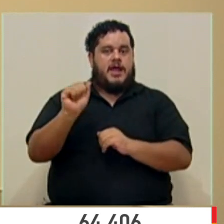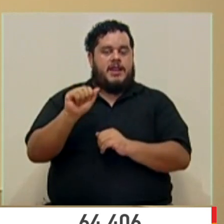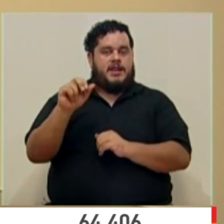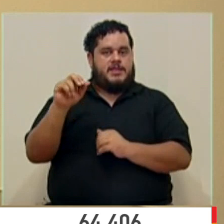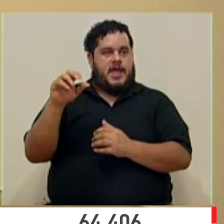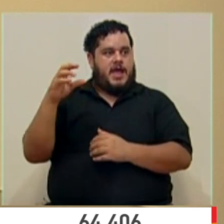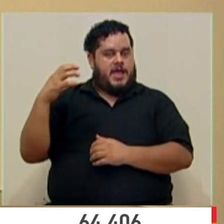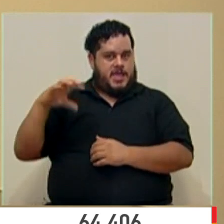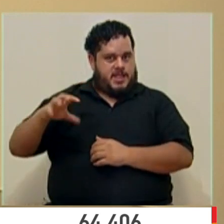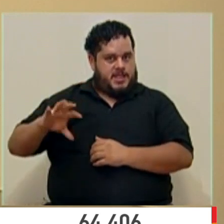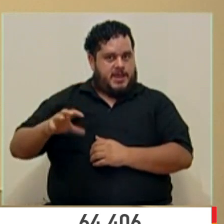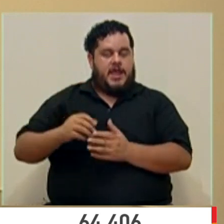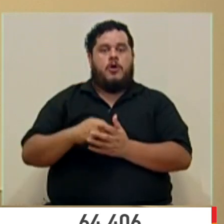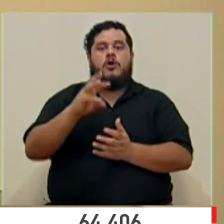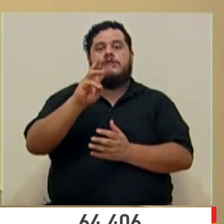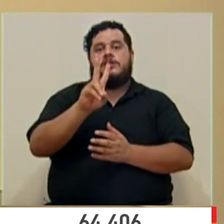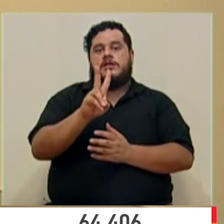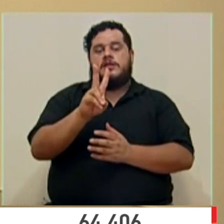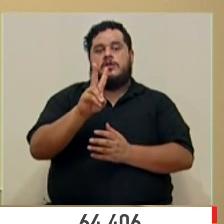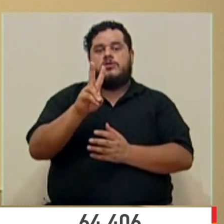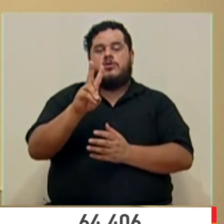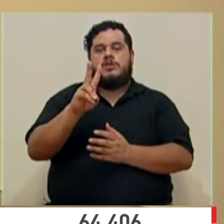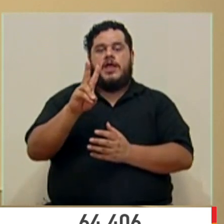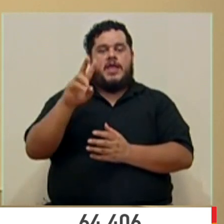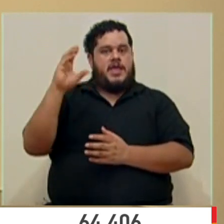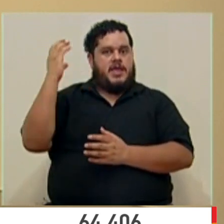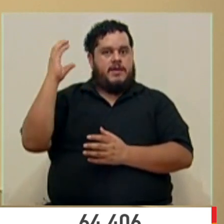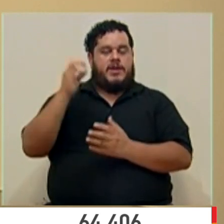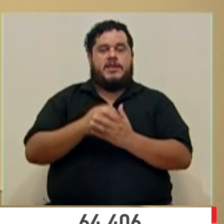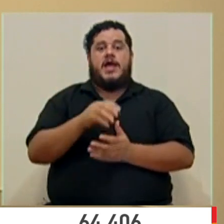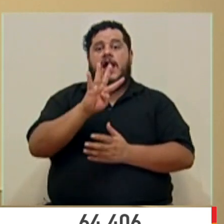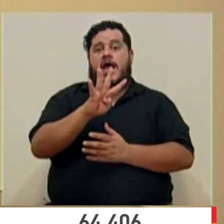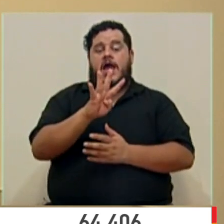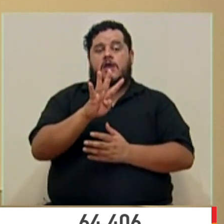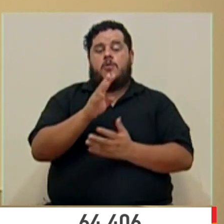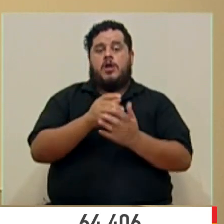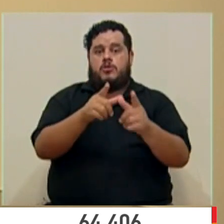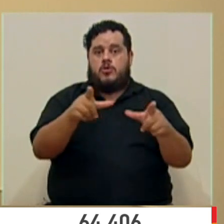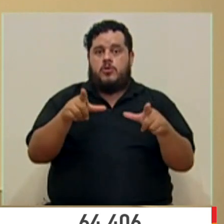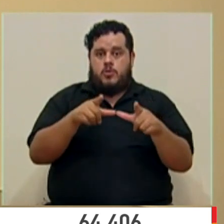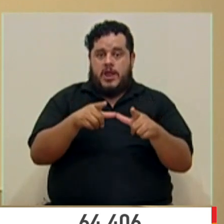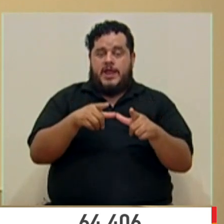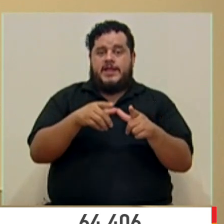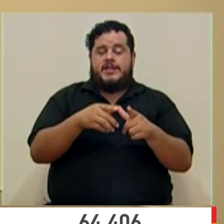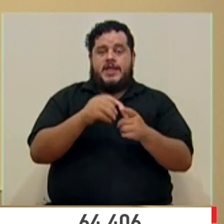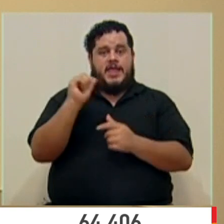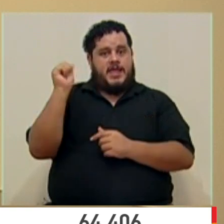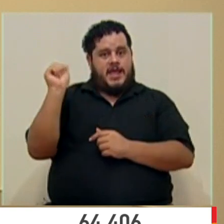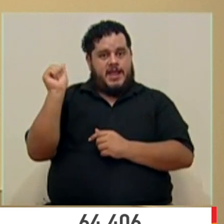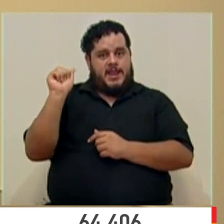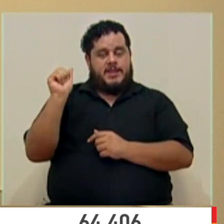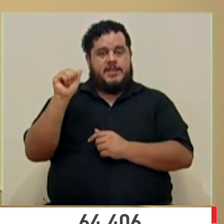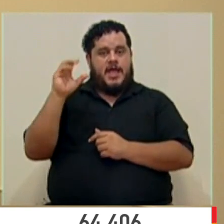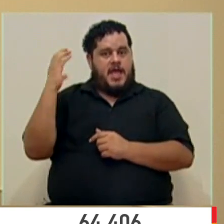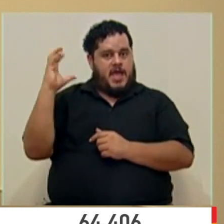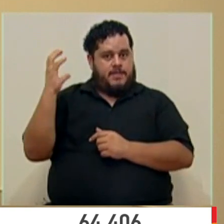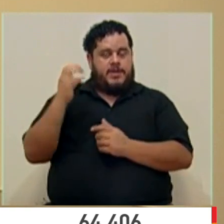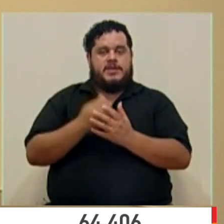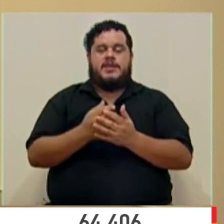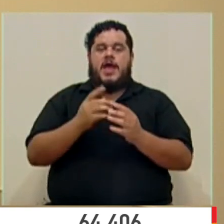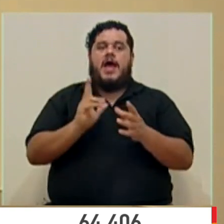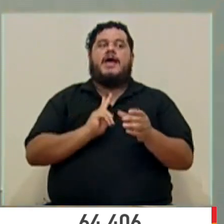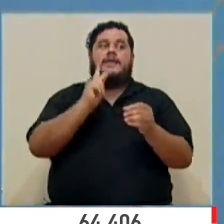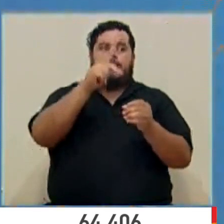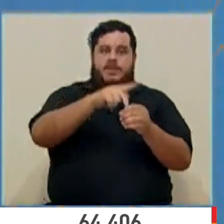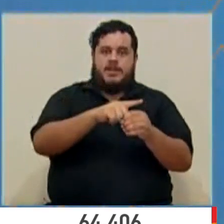naranja, 62 cantones se mantienen en alerta amarilla. Hay 4 distritos que se mantienen en alerta amarilla, aunque pertenecen